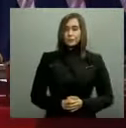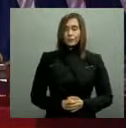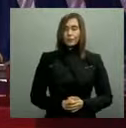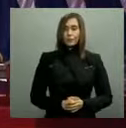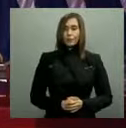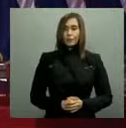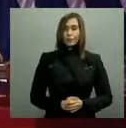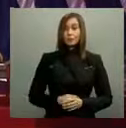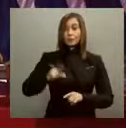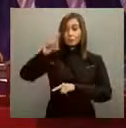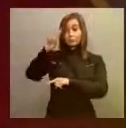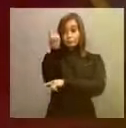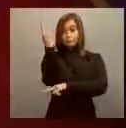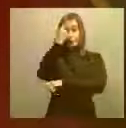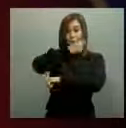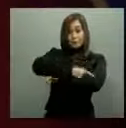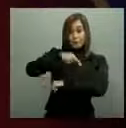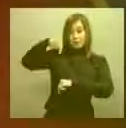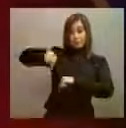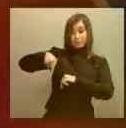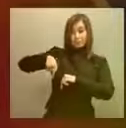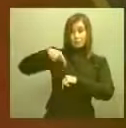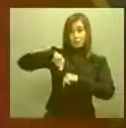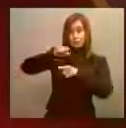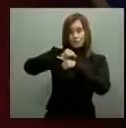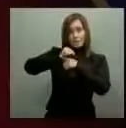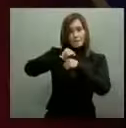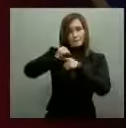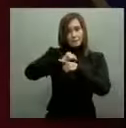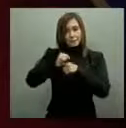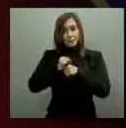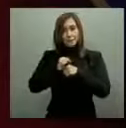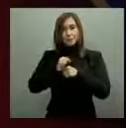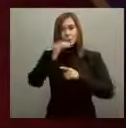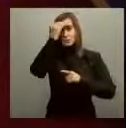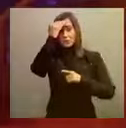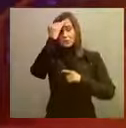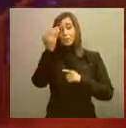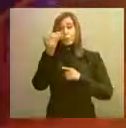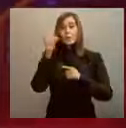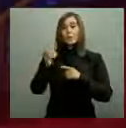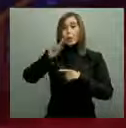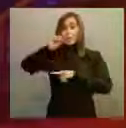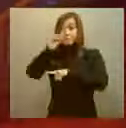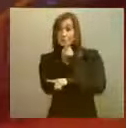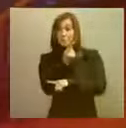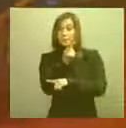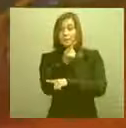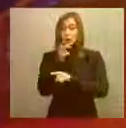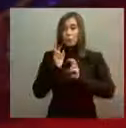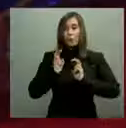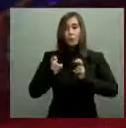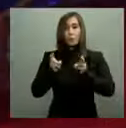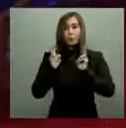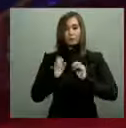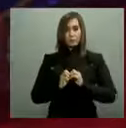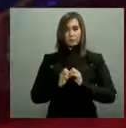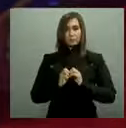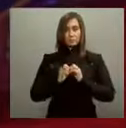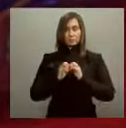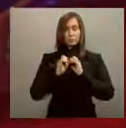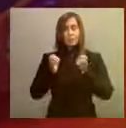Desde el primer día practicamos el principio de que la buena gerencia es atender lo urgente sin olvidar lo importante. Lo